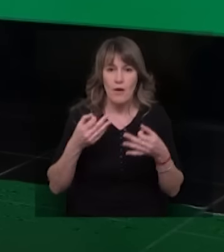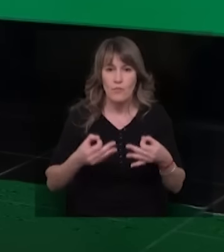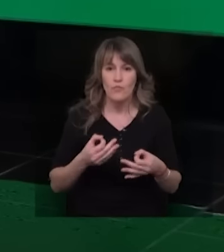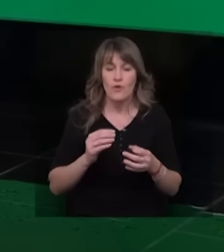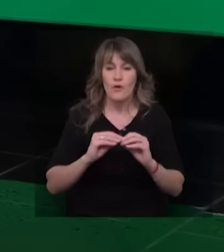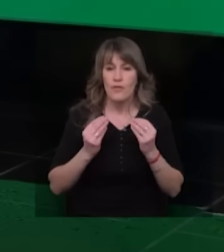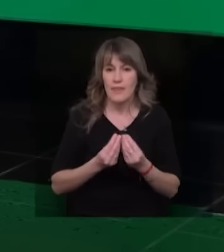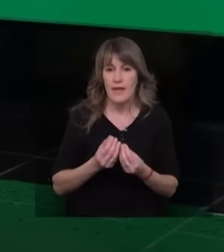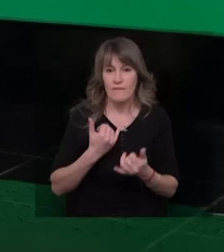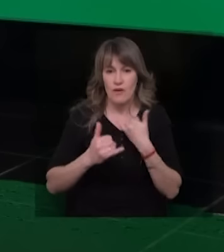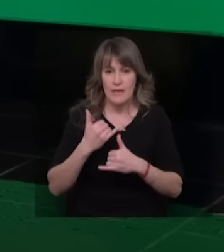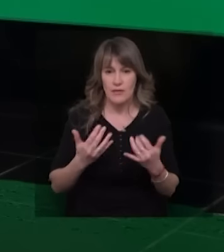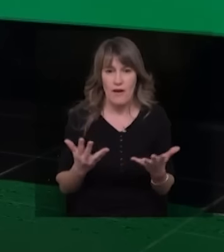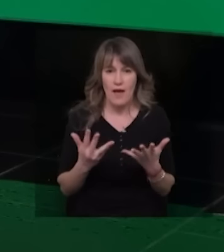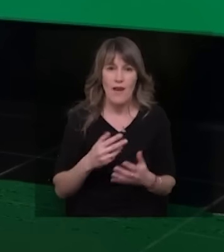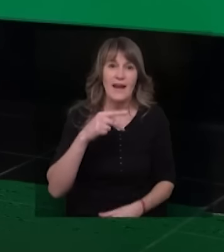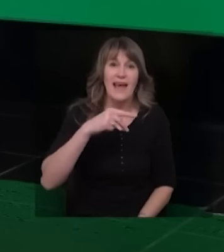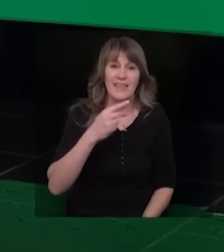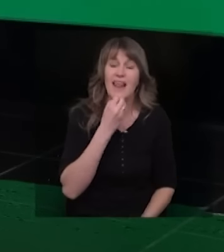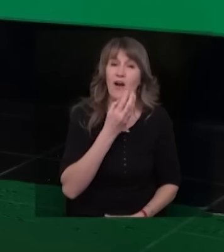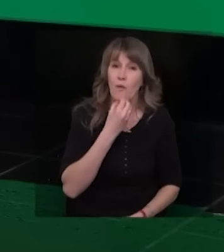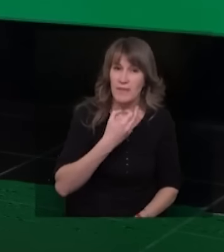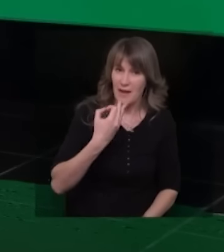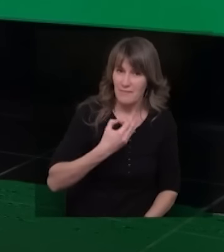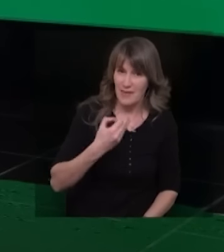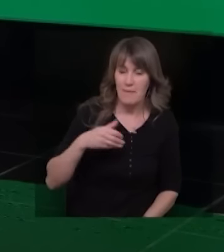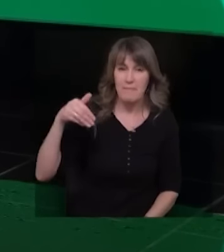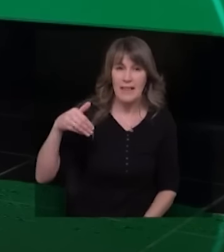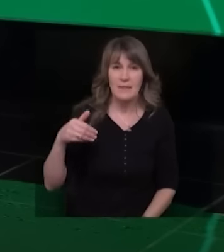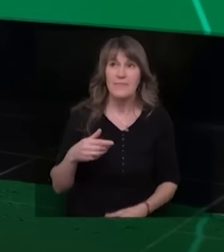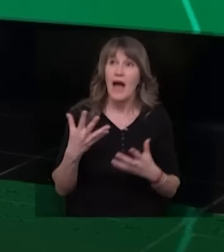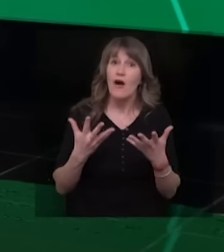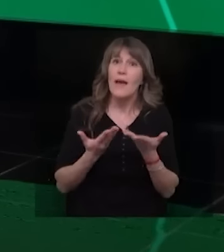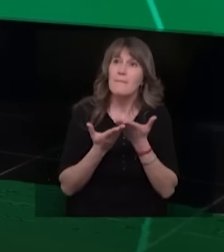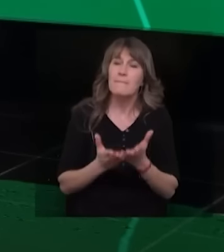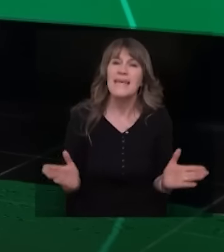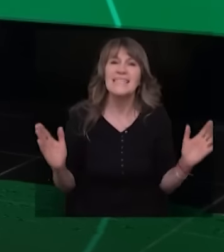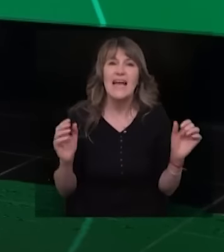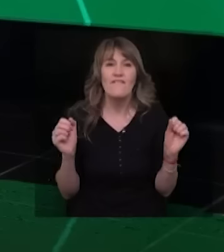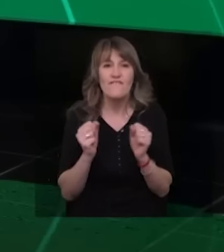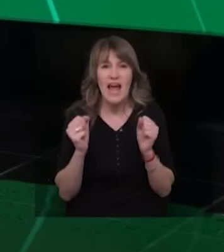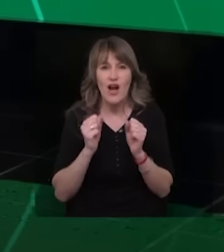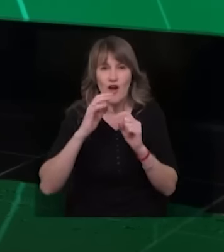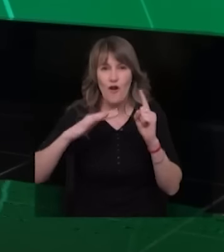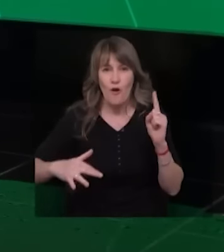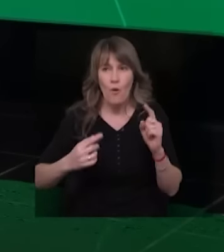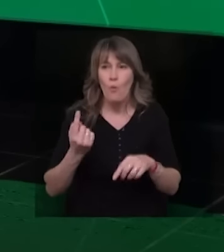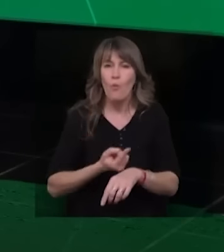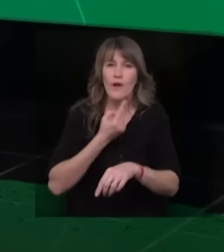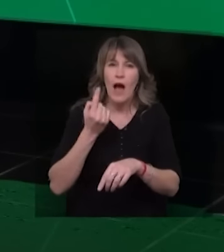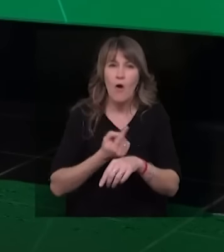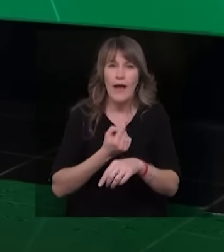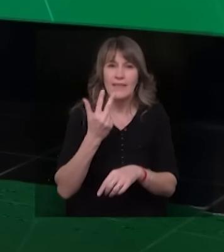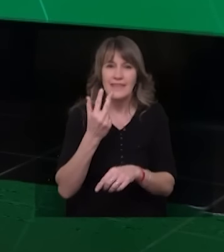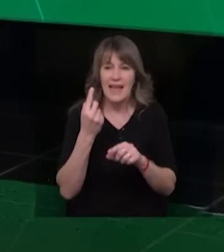cómo and natal bienvenida gracio I que empezó hace una hora y 3